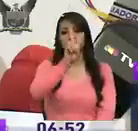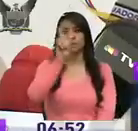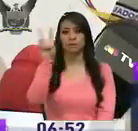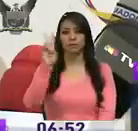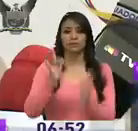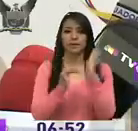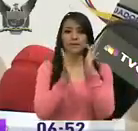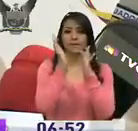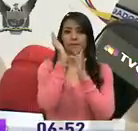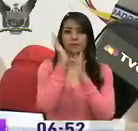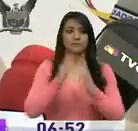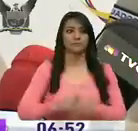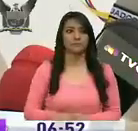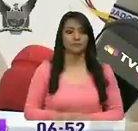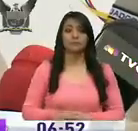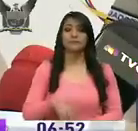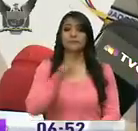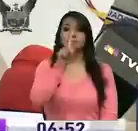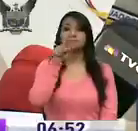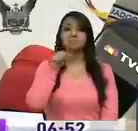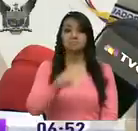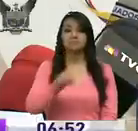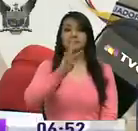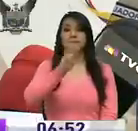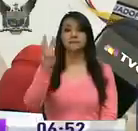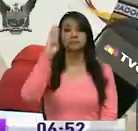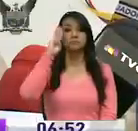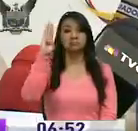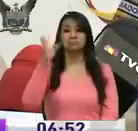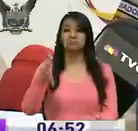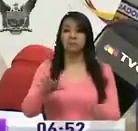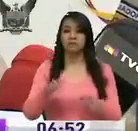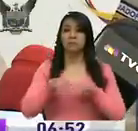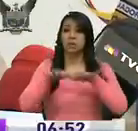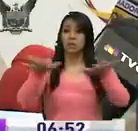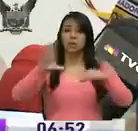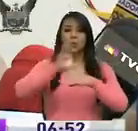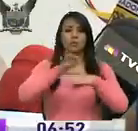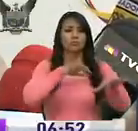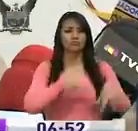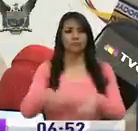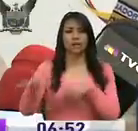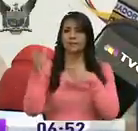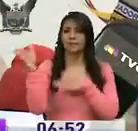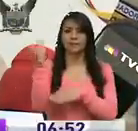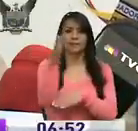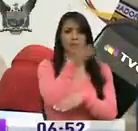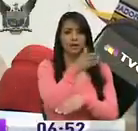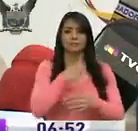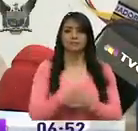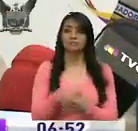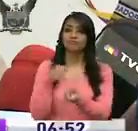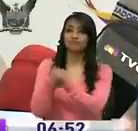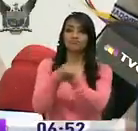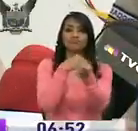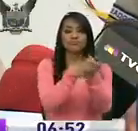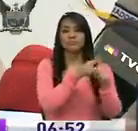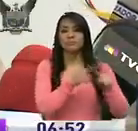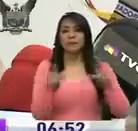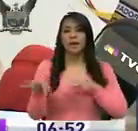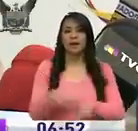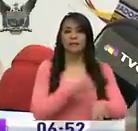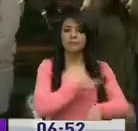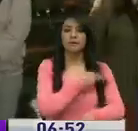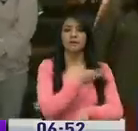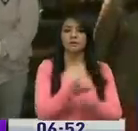vamos a estar en el operativo 1600 policías Aproximadamente a nivel nacional que vamos a colaborar con los diferentes actos religiosos que se va a